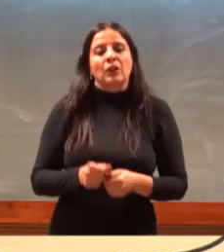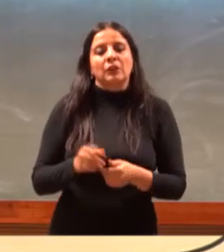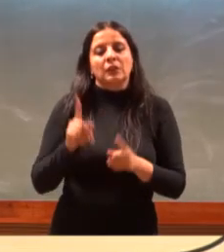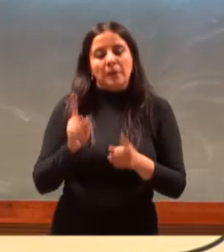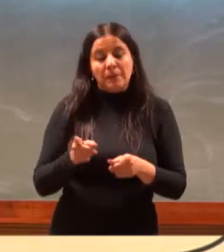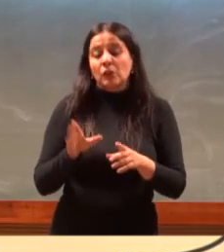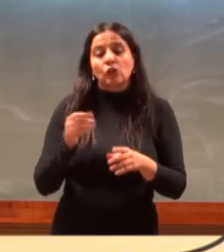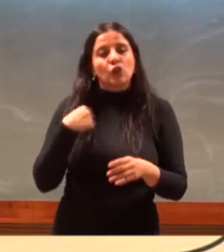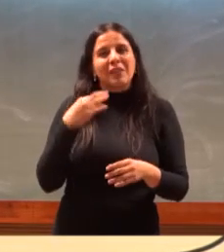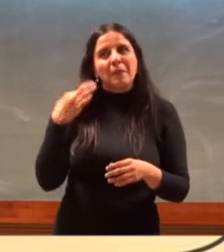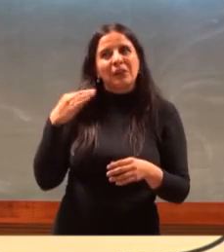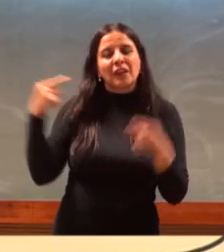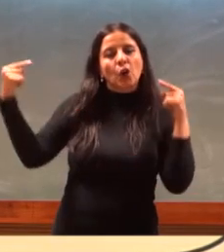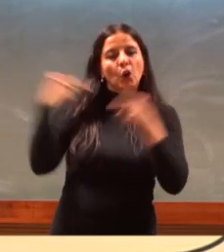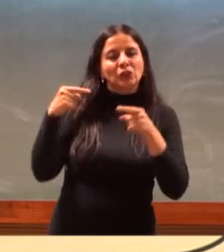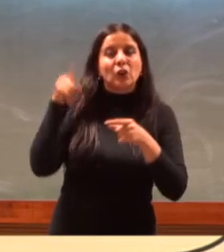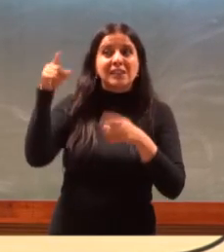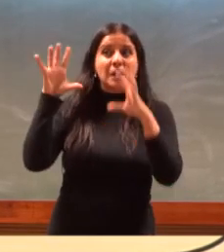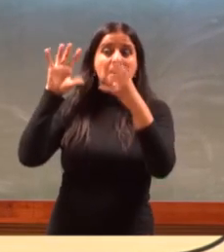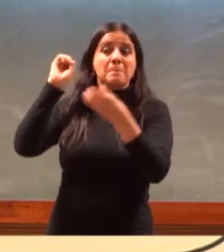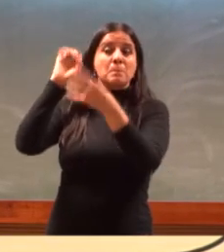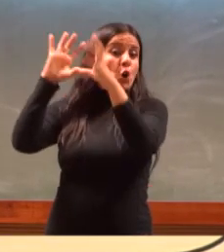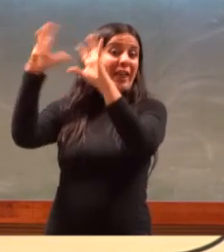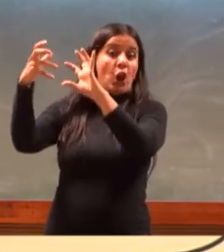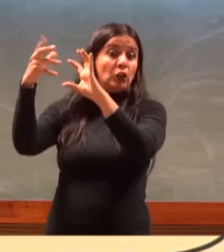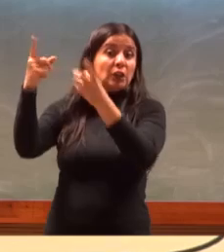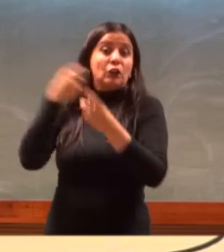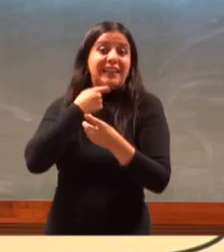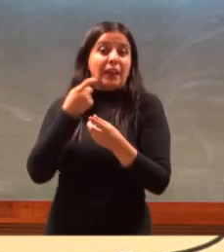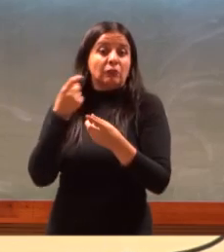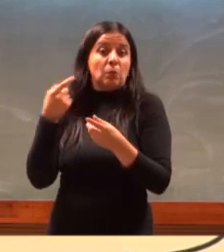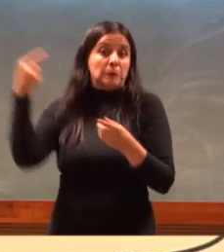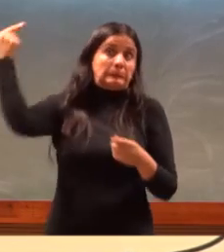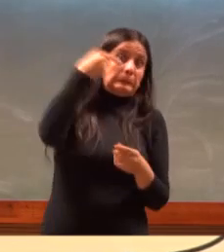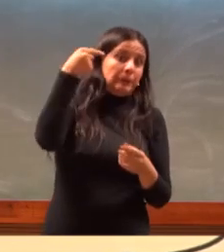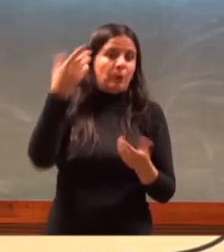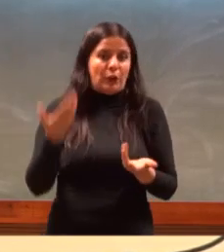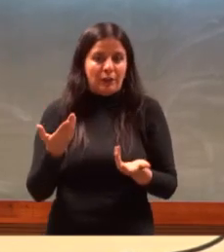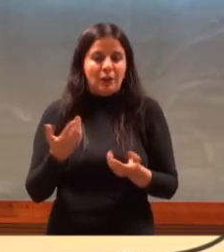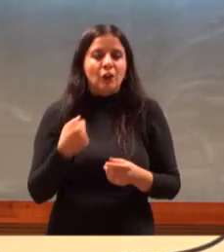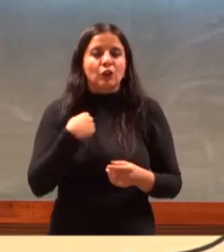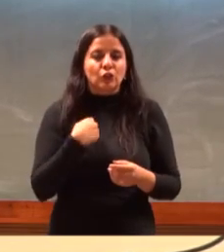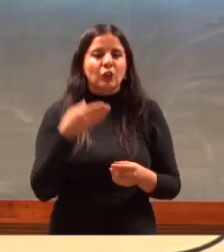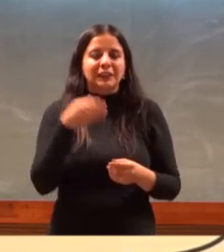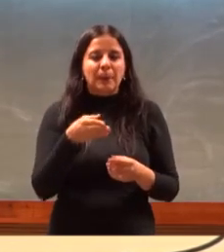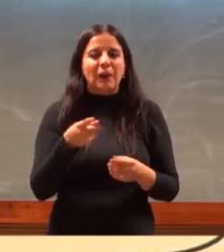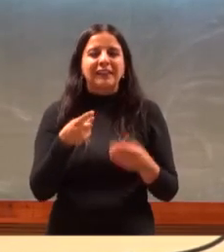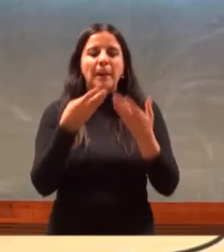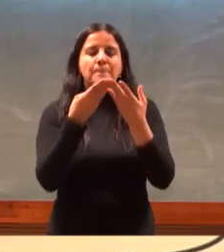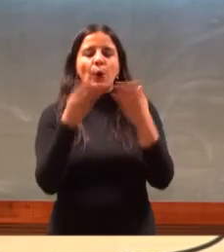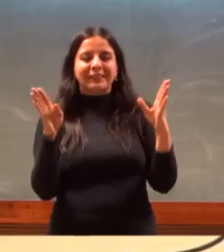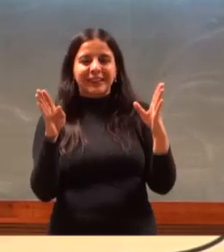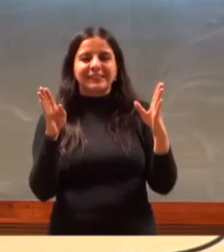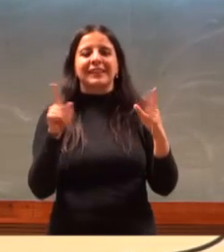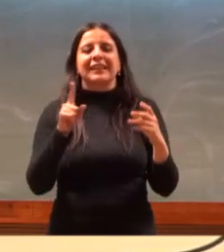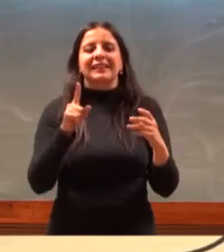en contra de todo ese modelo que nos quieren imponer justamente como decía Juan Pablo estamos en las puertas del centenario de la Reforma Universitaria y estamos no